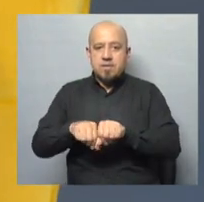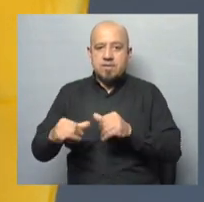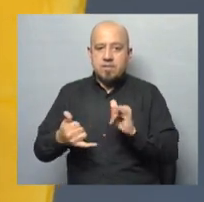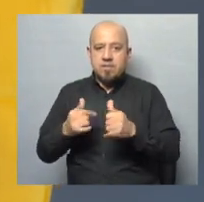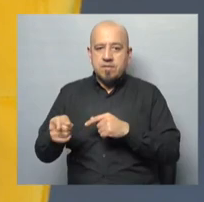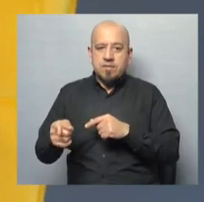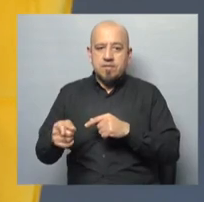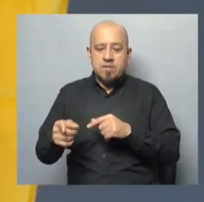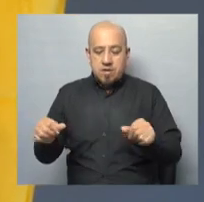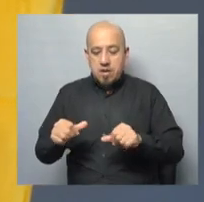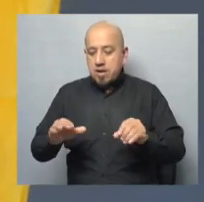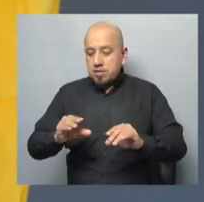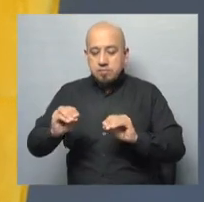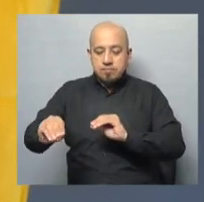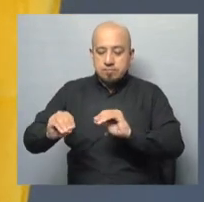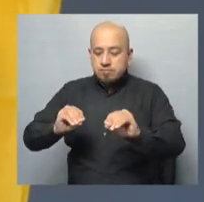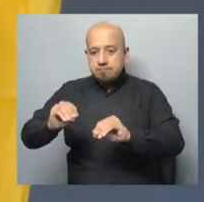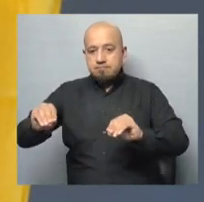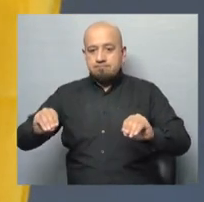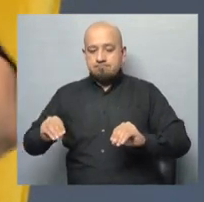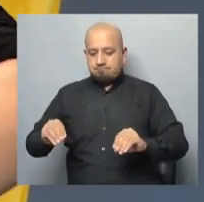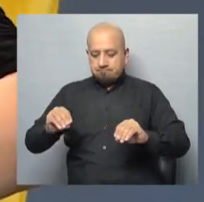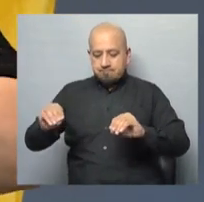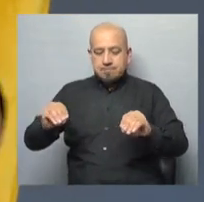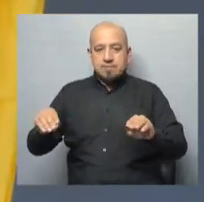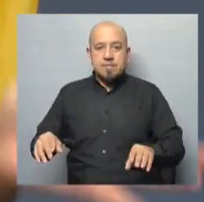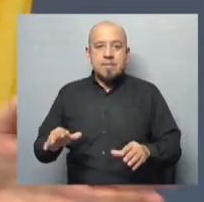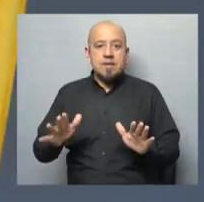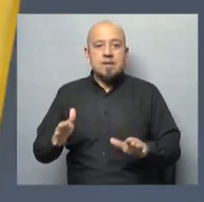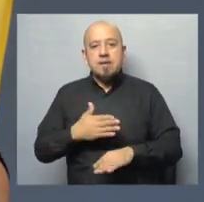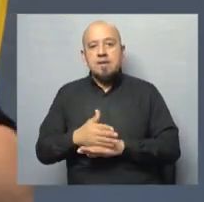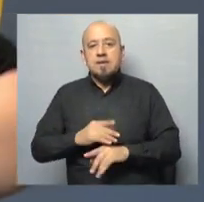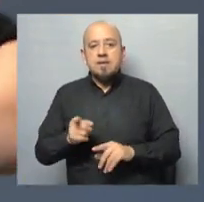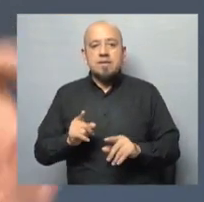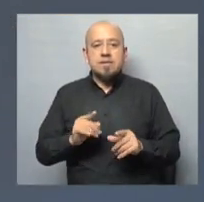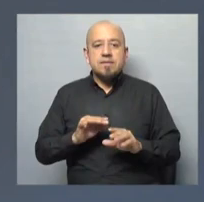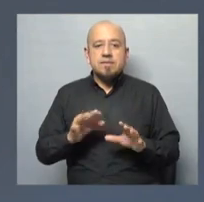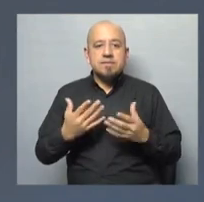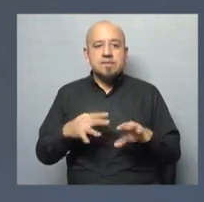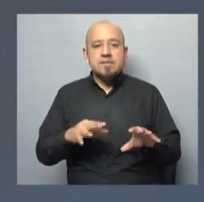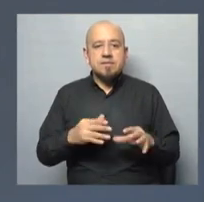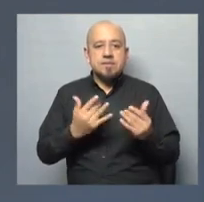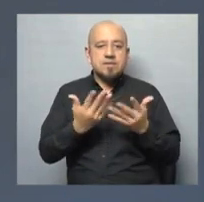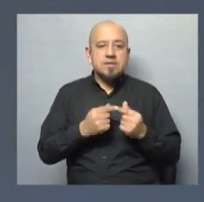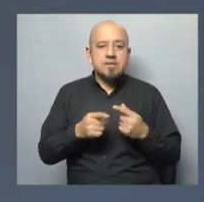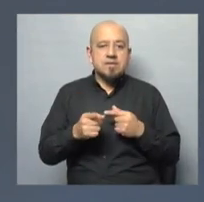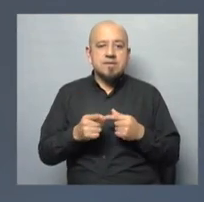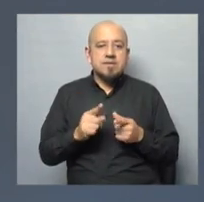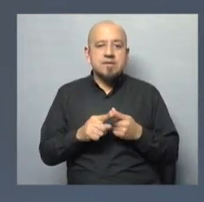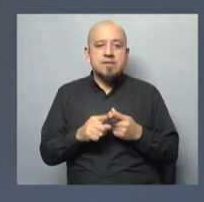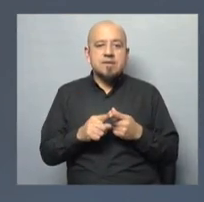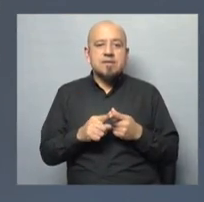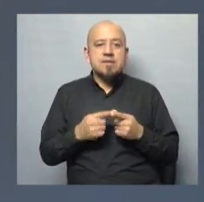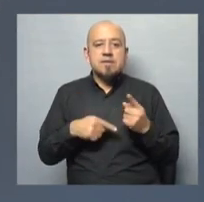armaba puestas en escena y hasta ahí me quedaba después no quería ordenar me aburría mucho desorden me gusta